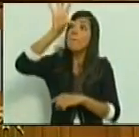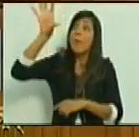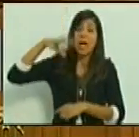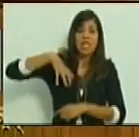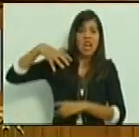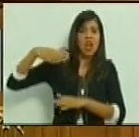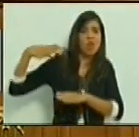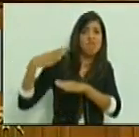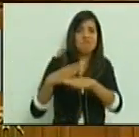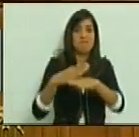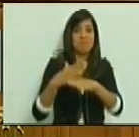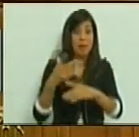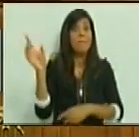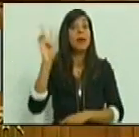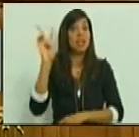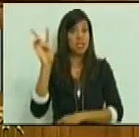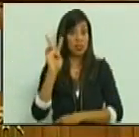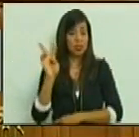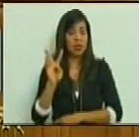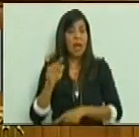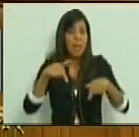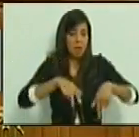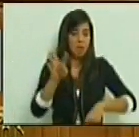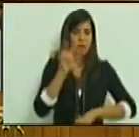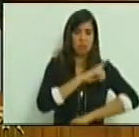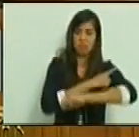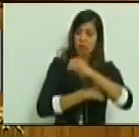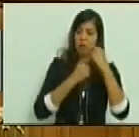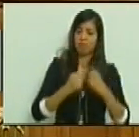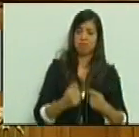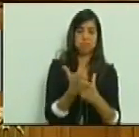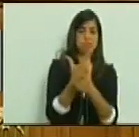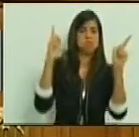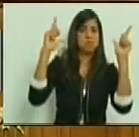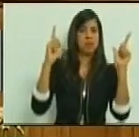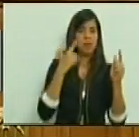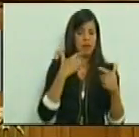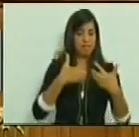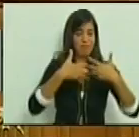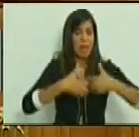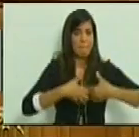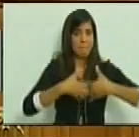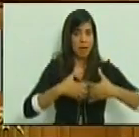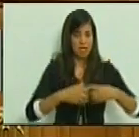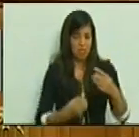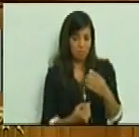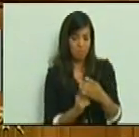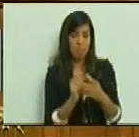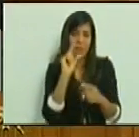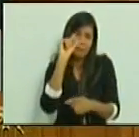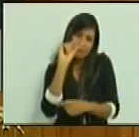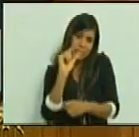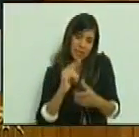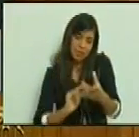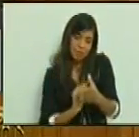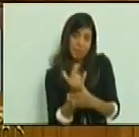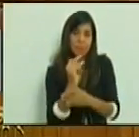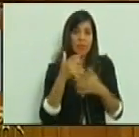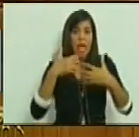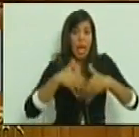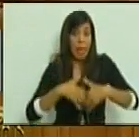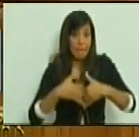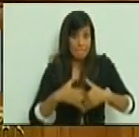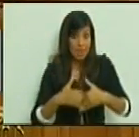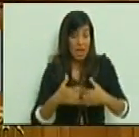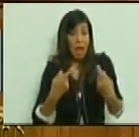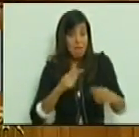esta estructura de Agrosur, que es una especie de empresa matriz capaz de absorber, de aglutinar en